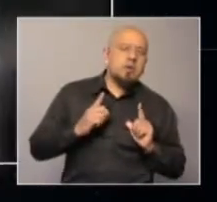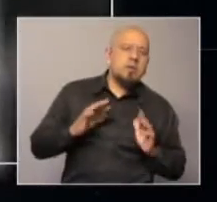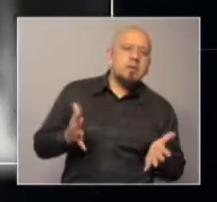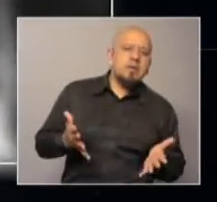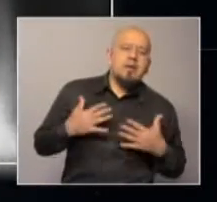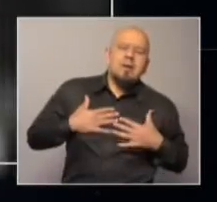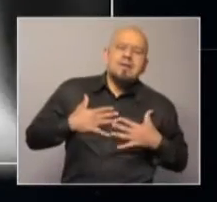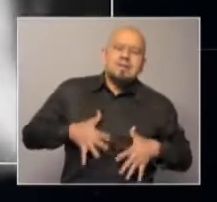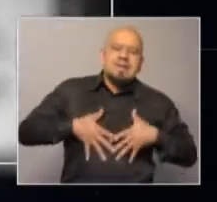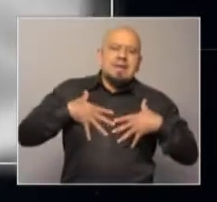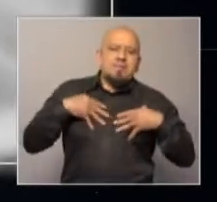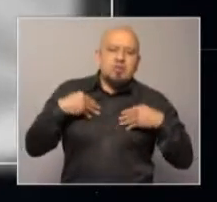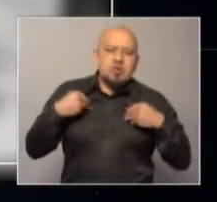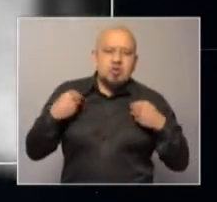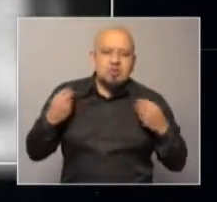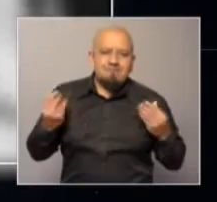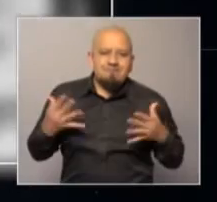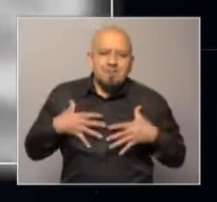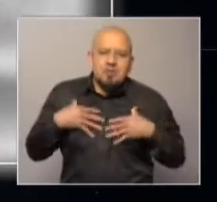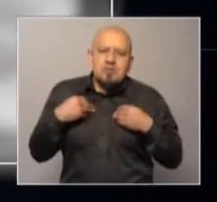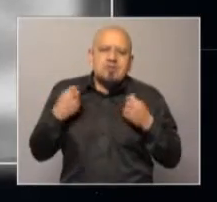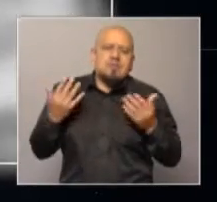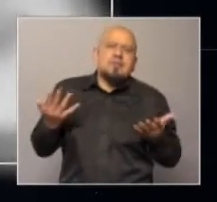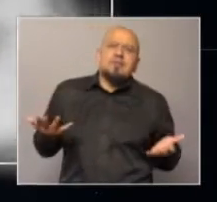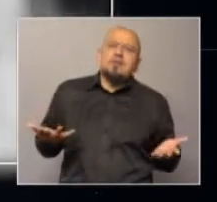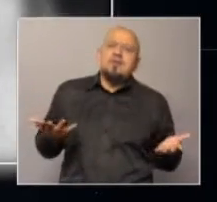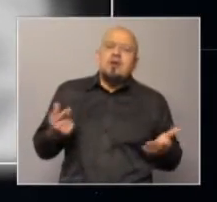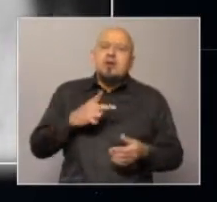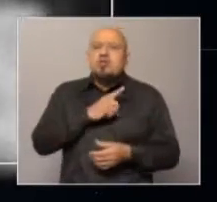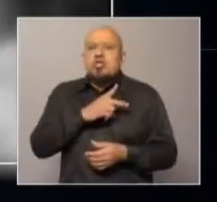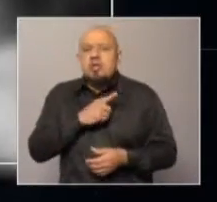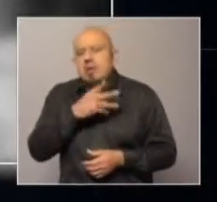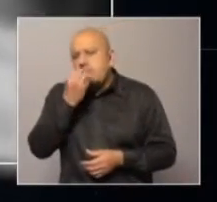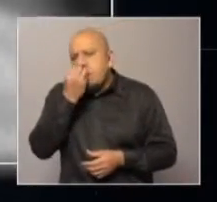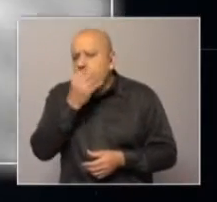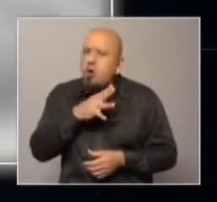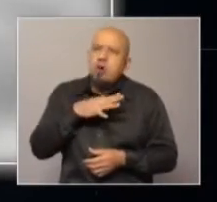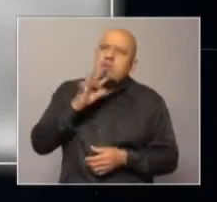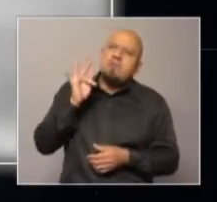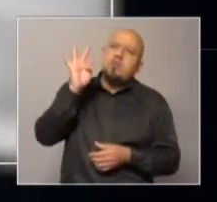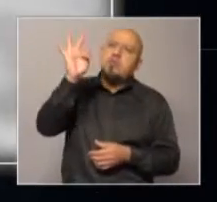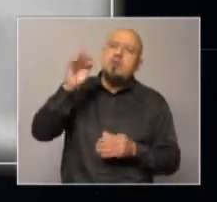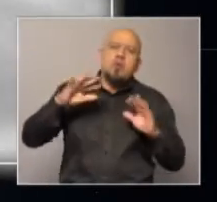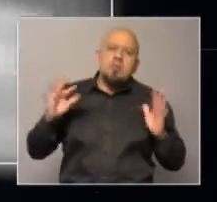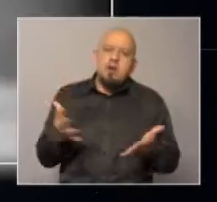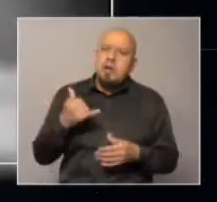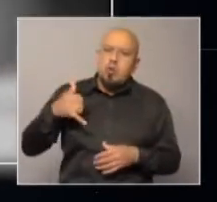ay, me emociono. Espero un país mejor para ti, para la